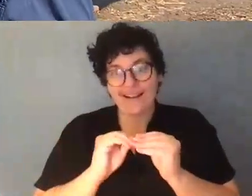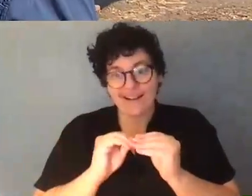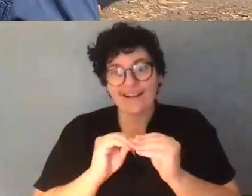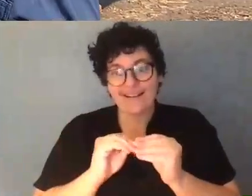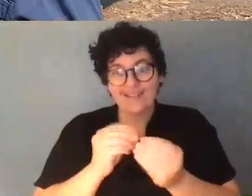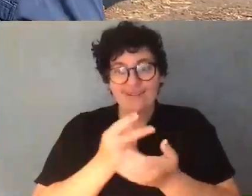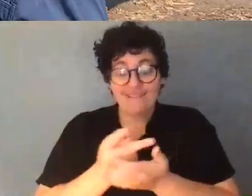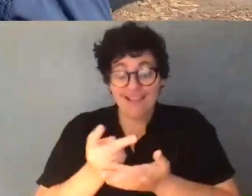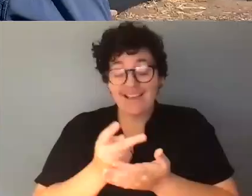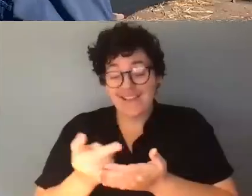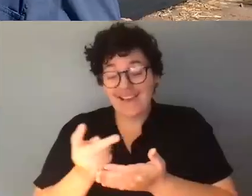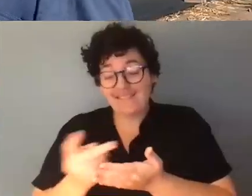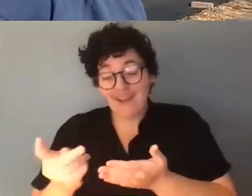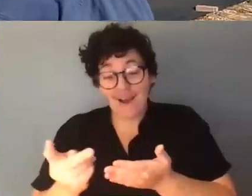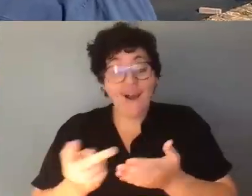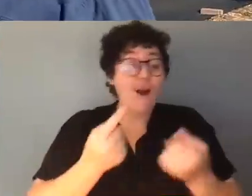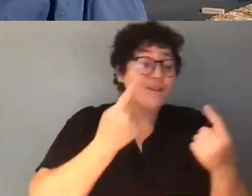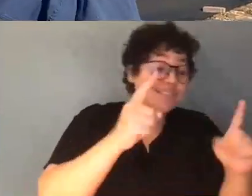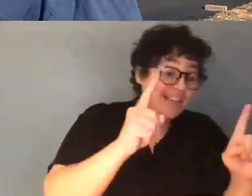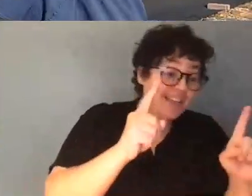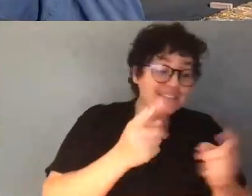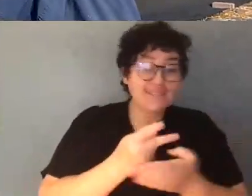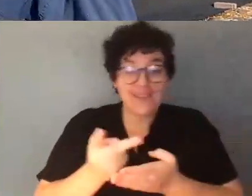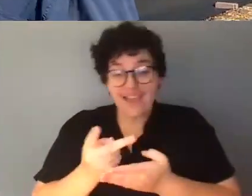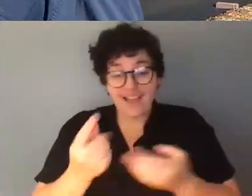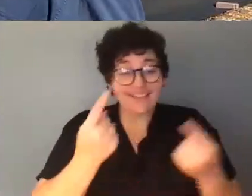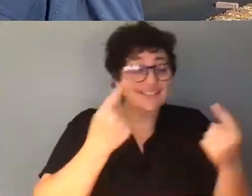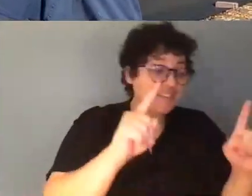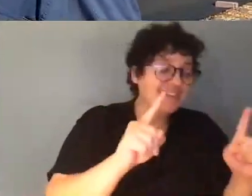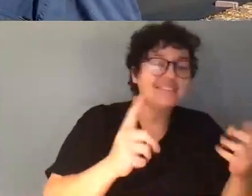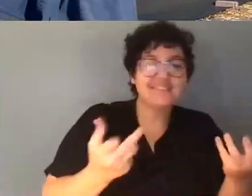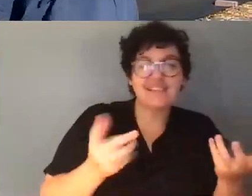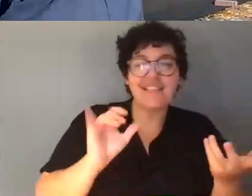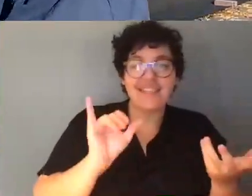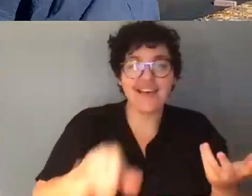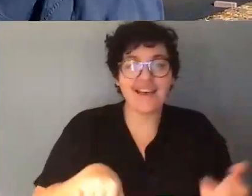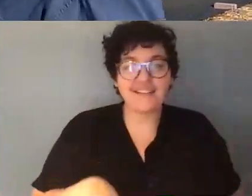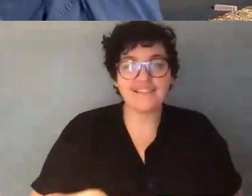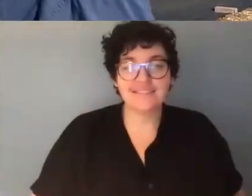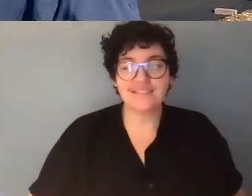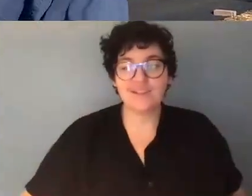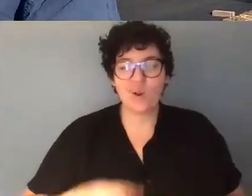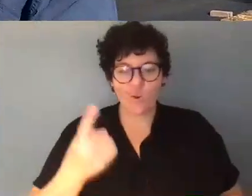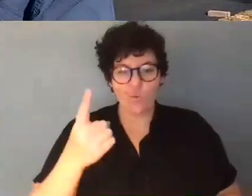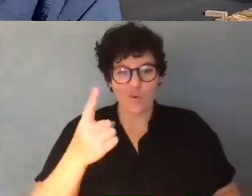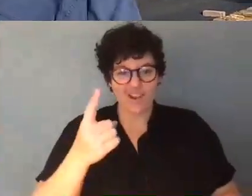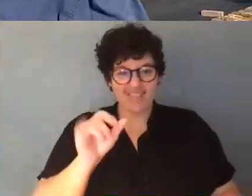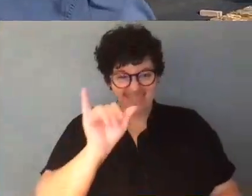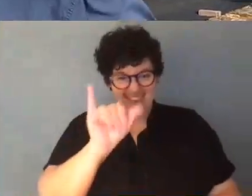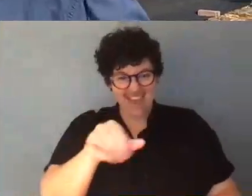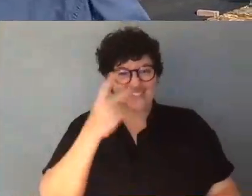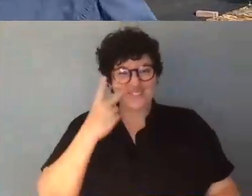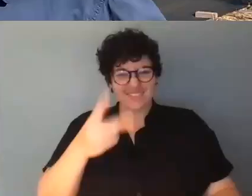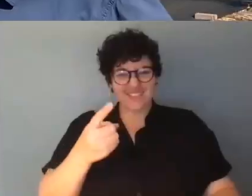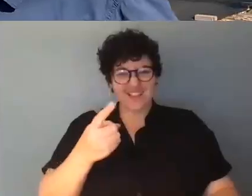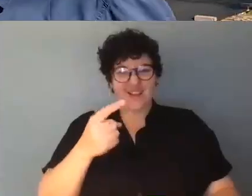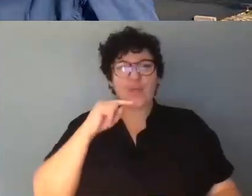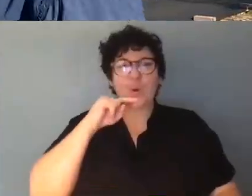las tres hermanas, de una forma no es tradicional, pero tres hermanas. En este caso, falló el